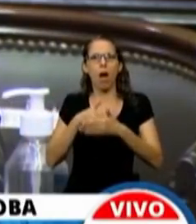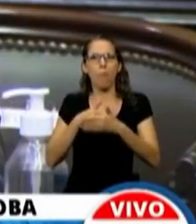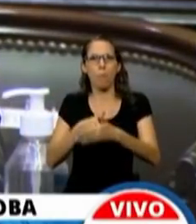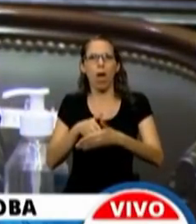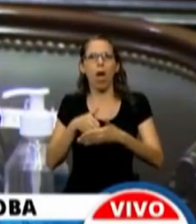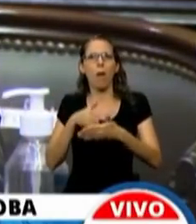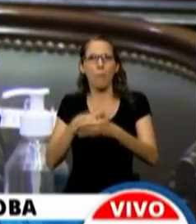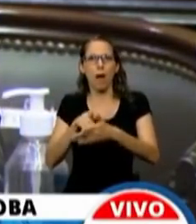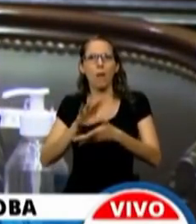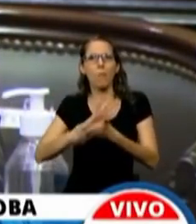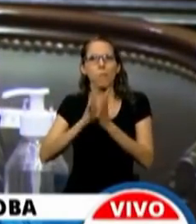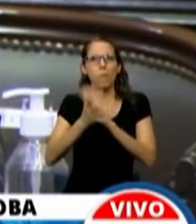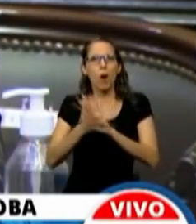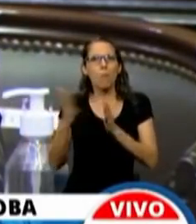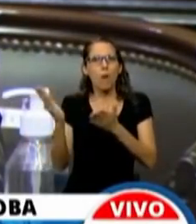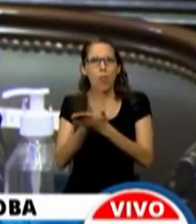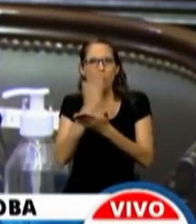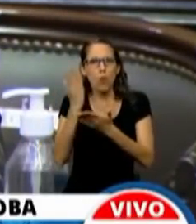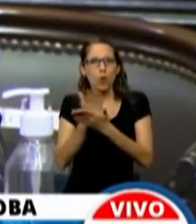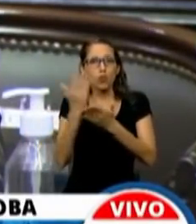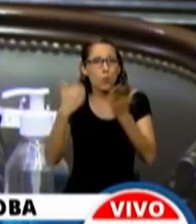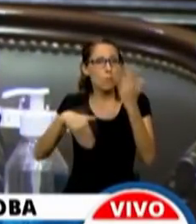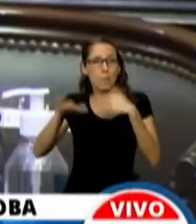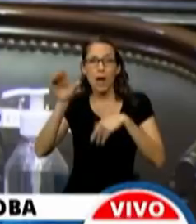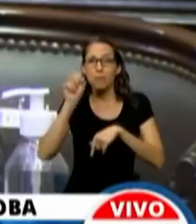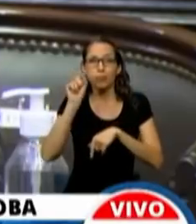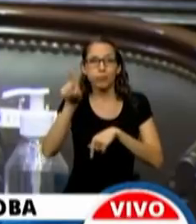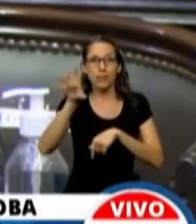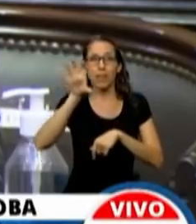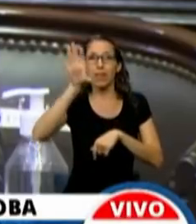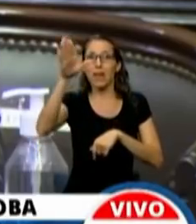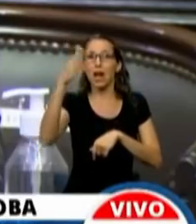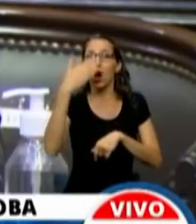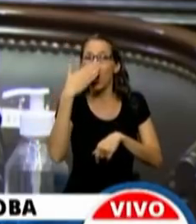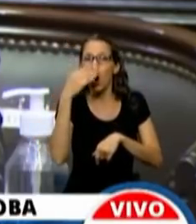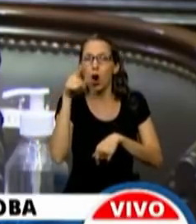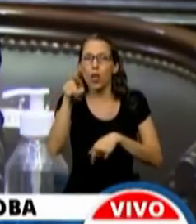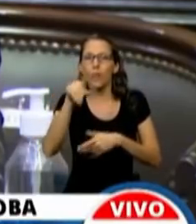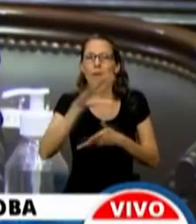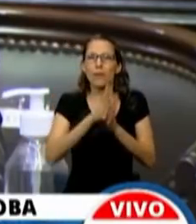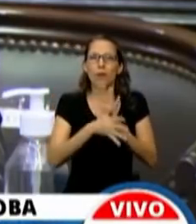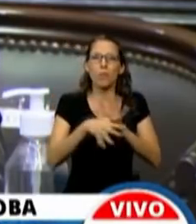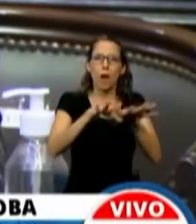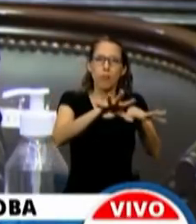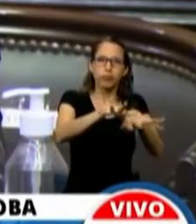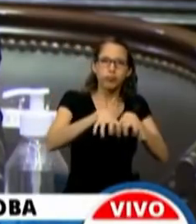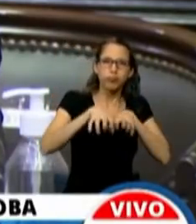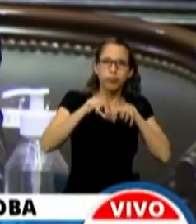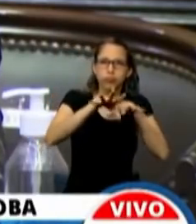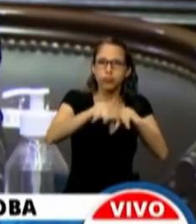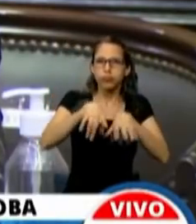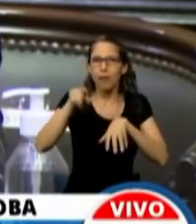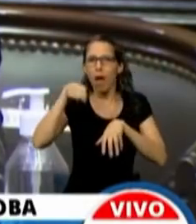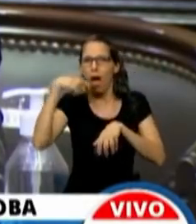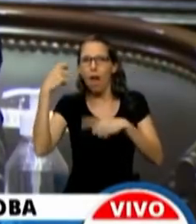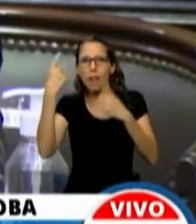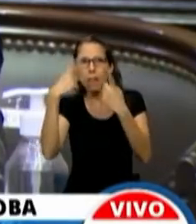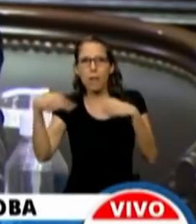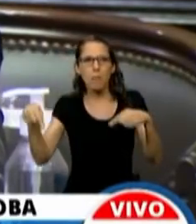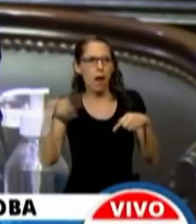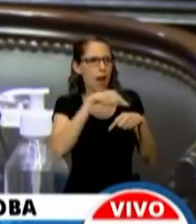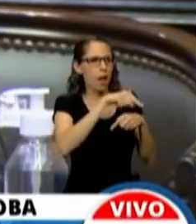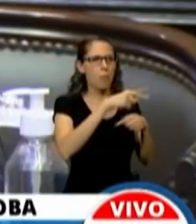oportunidad de quizás de volver a ver a mi familia, de estar con ellos, y la verdad que no lo dudé. Fui al aeropuerto a